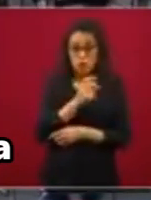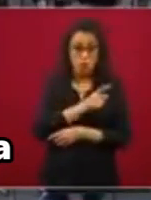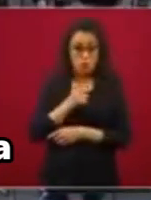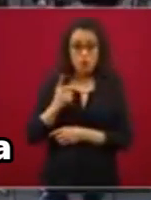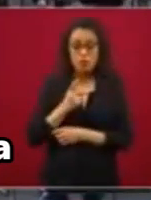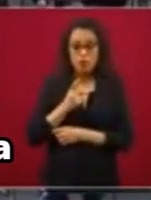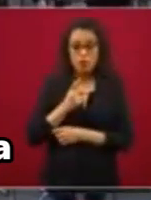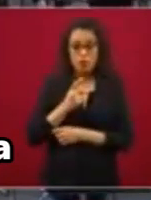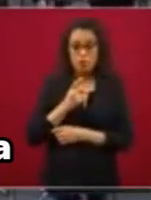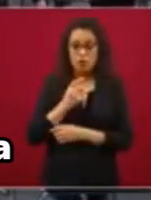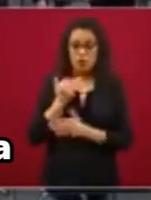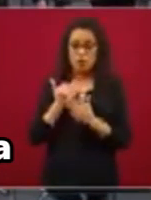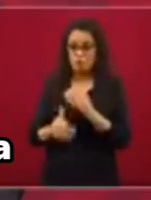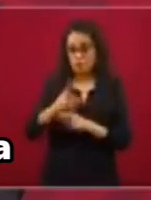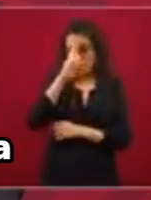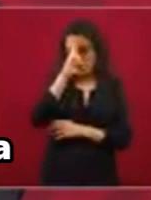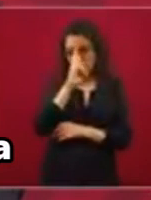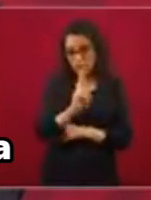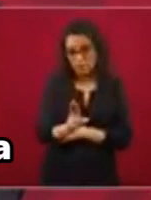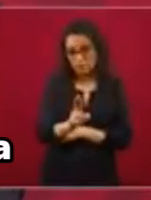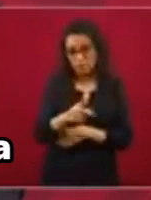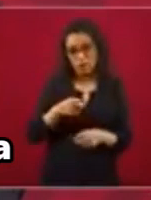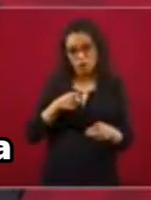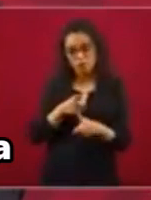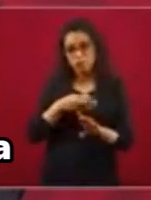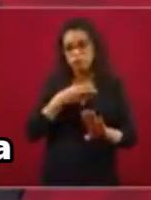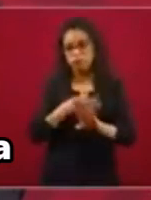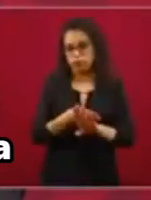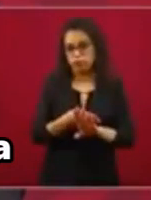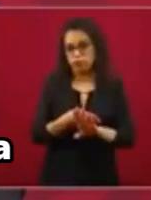es el insulto. Así es.